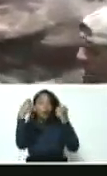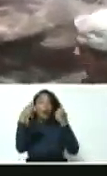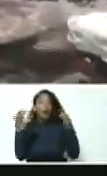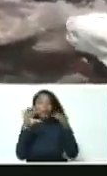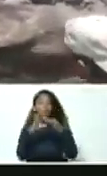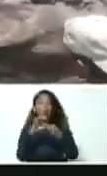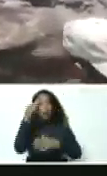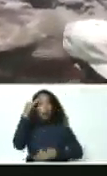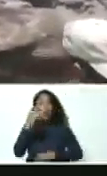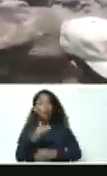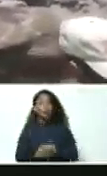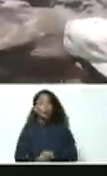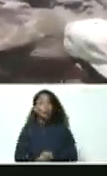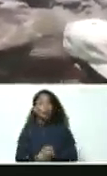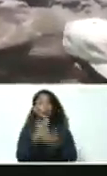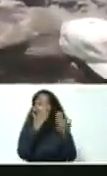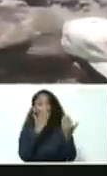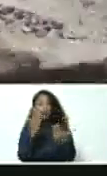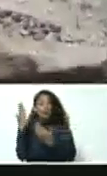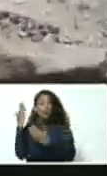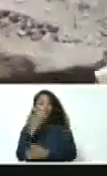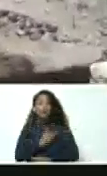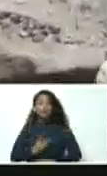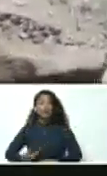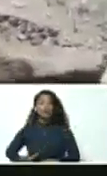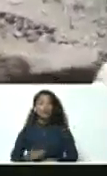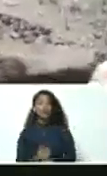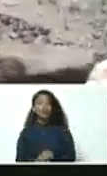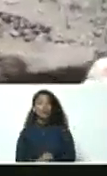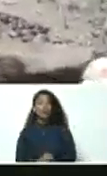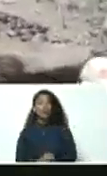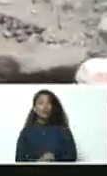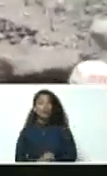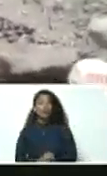unidad cívico-militar. Adelante, presidente.